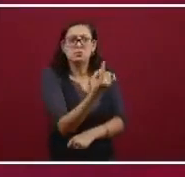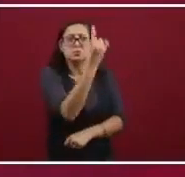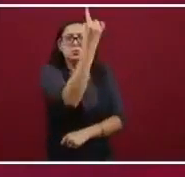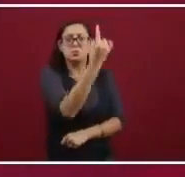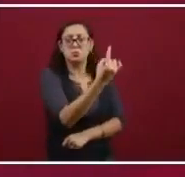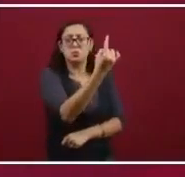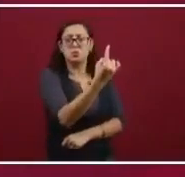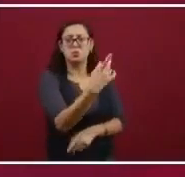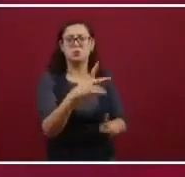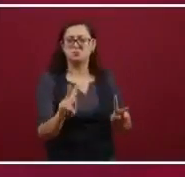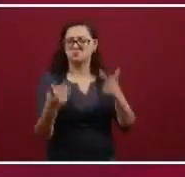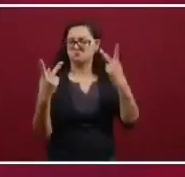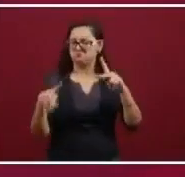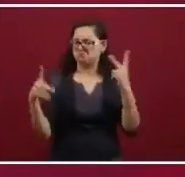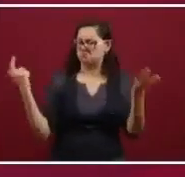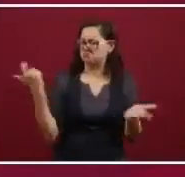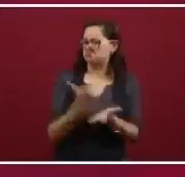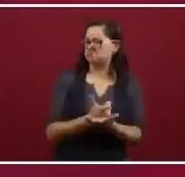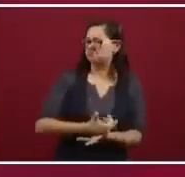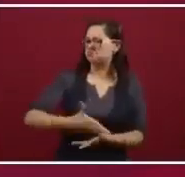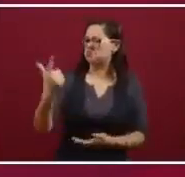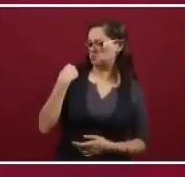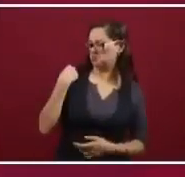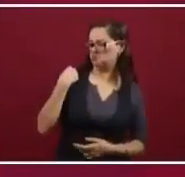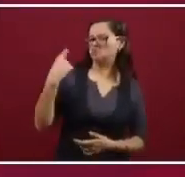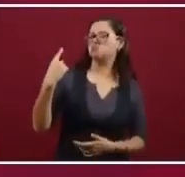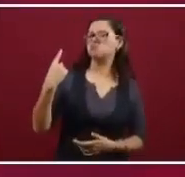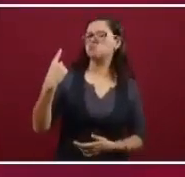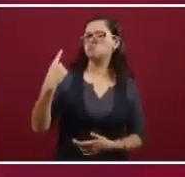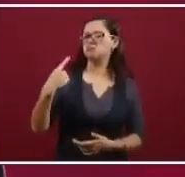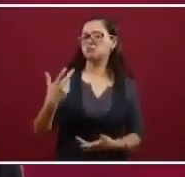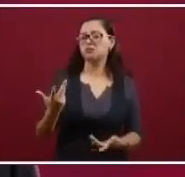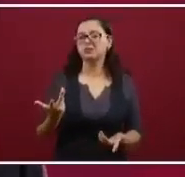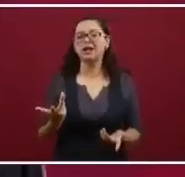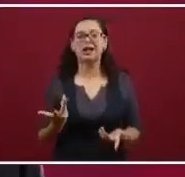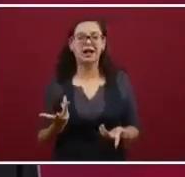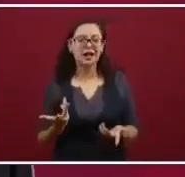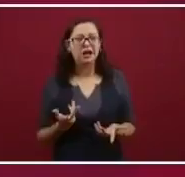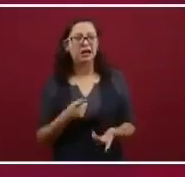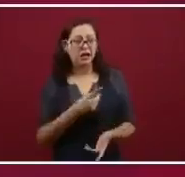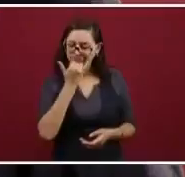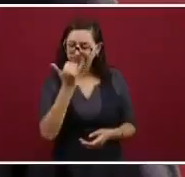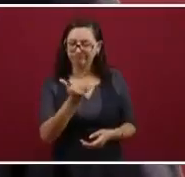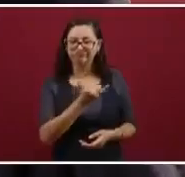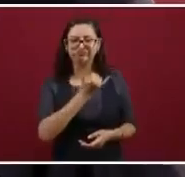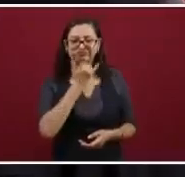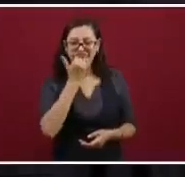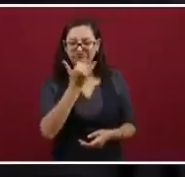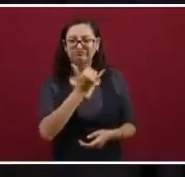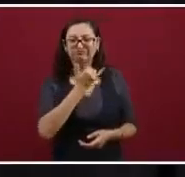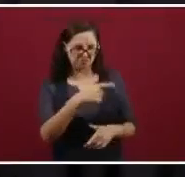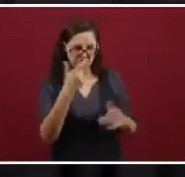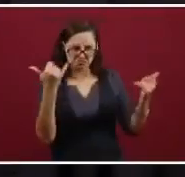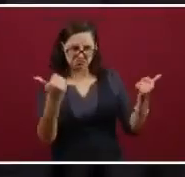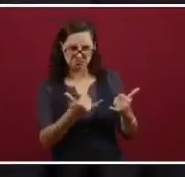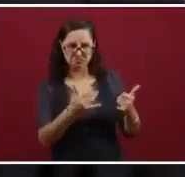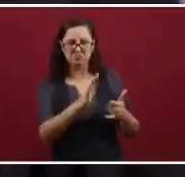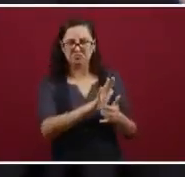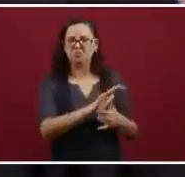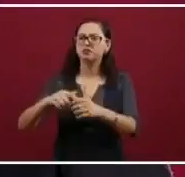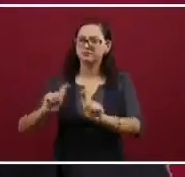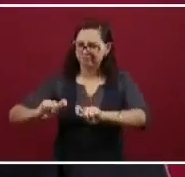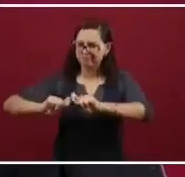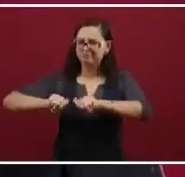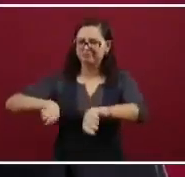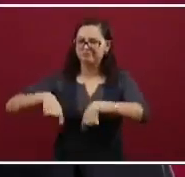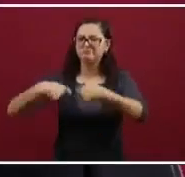pueden vender al precio que quieran porque son los únicos, pues ahí se van a equivocar, porque se pueden otorgar nuevas